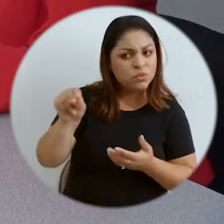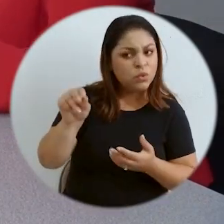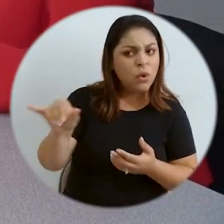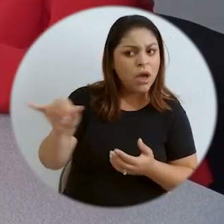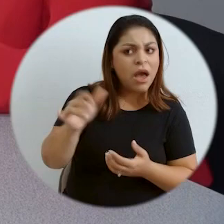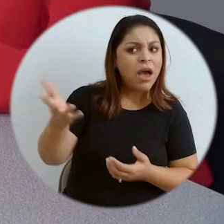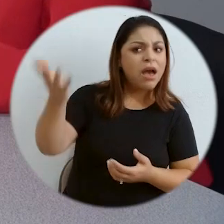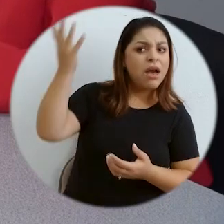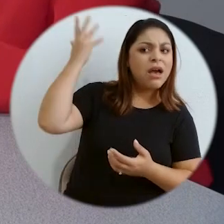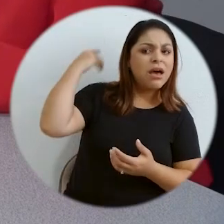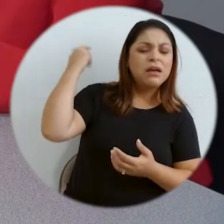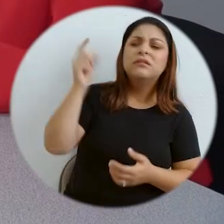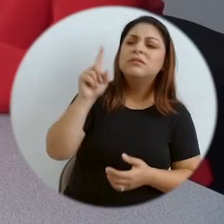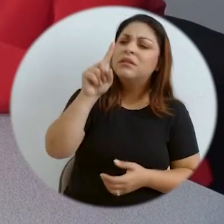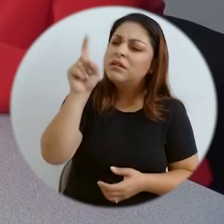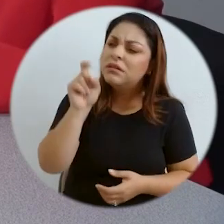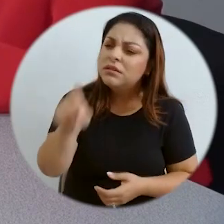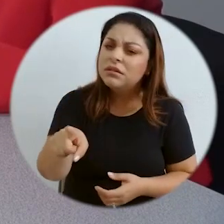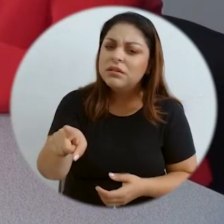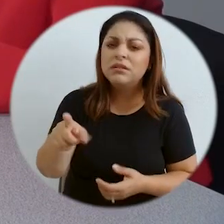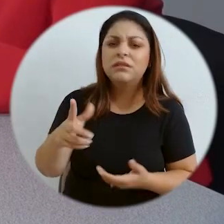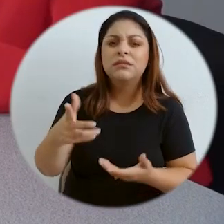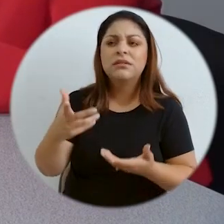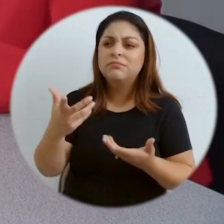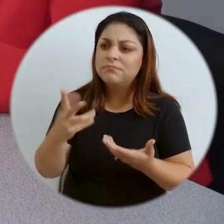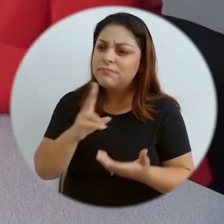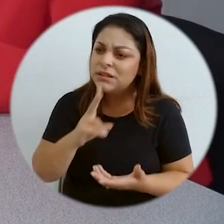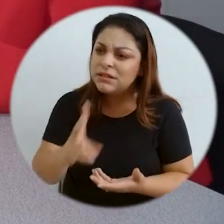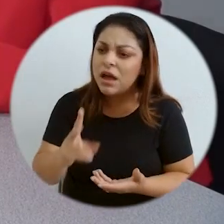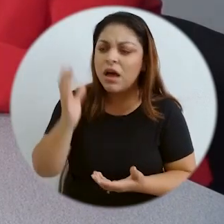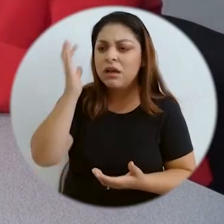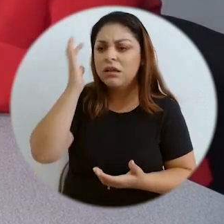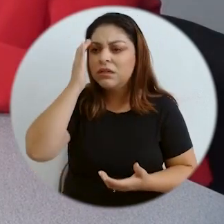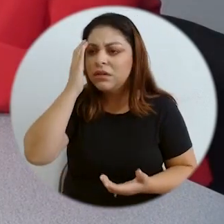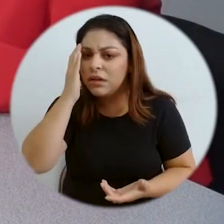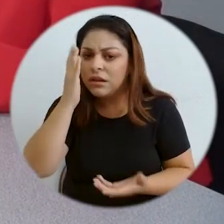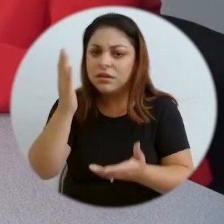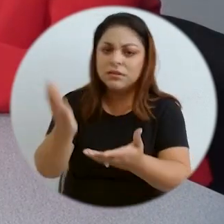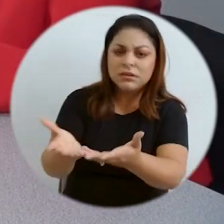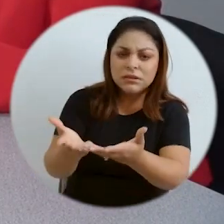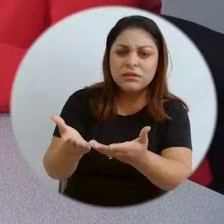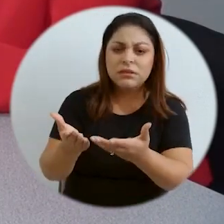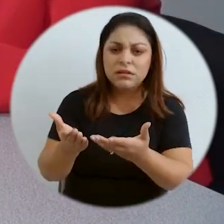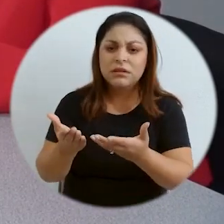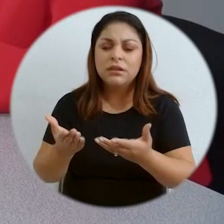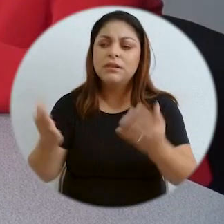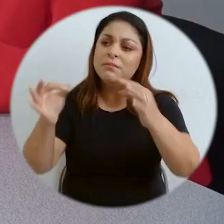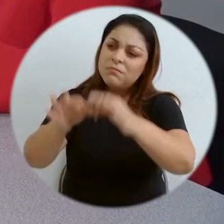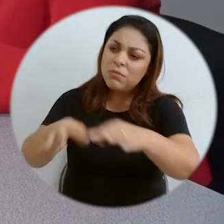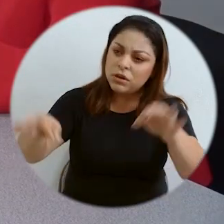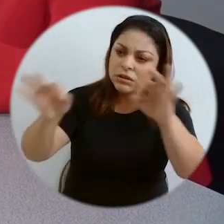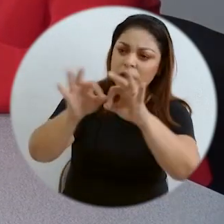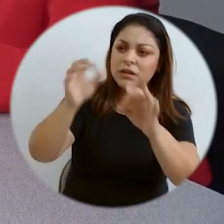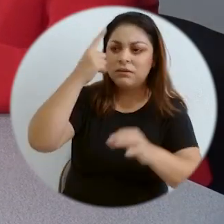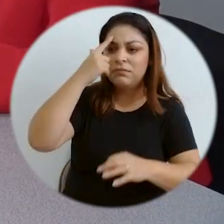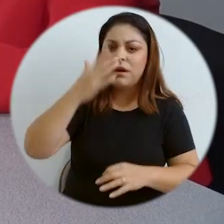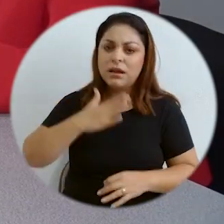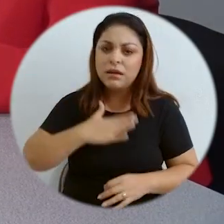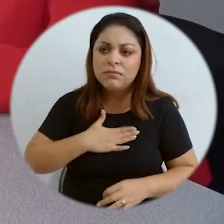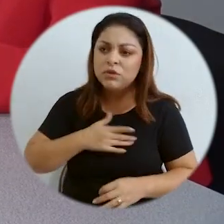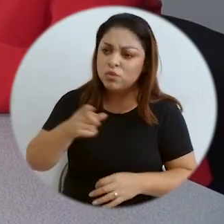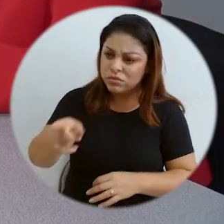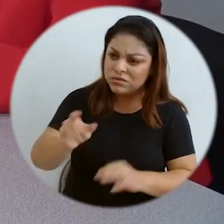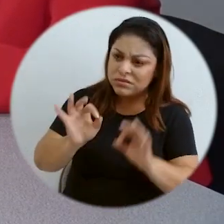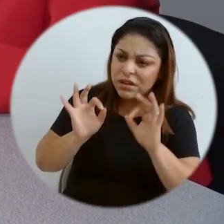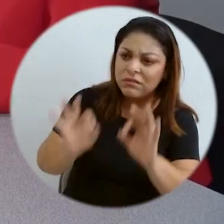no te veo como antes, quiero preguntarte porque la verdad es que me preocupas, ¿verdad? Y sos importante para